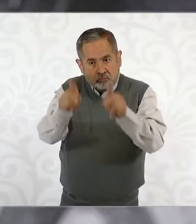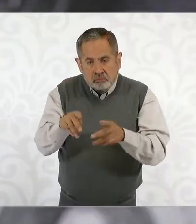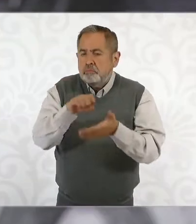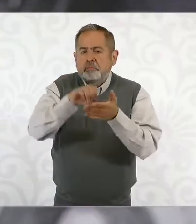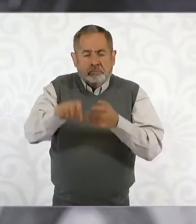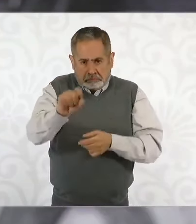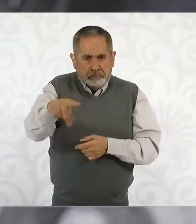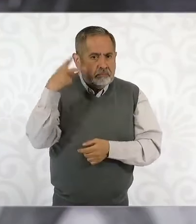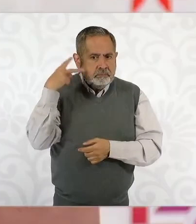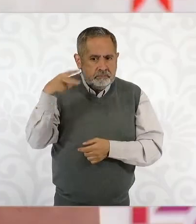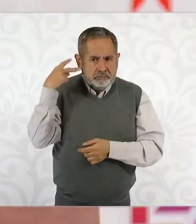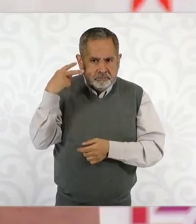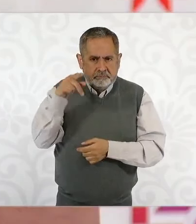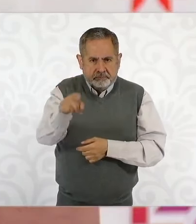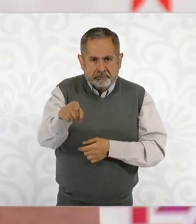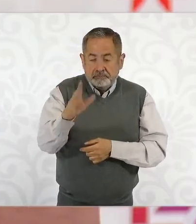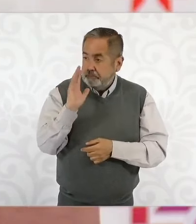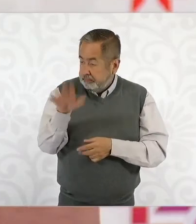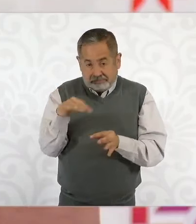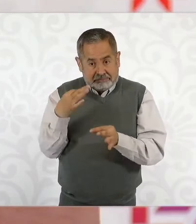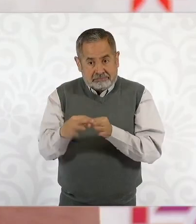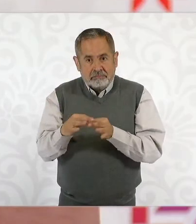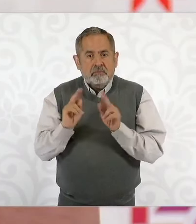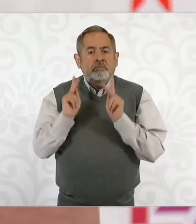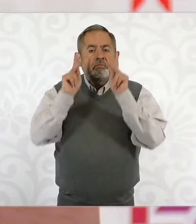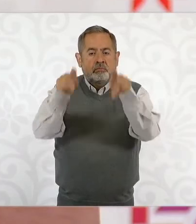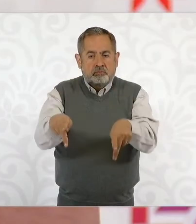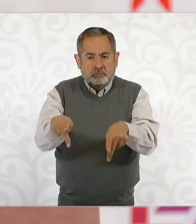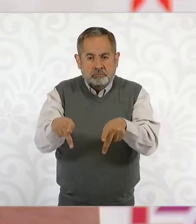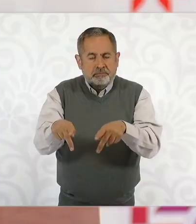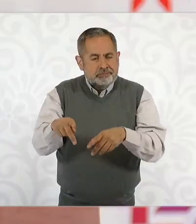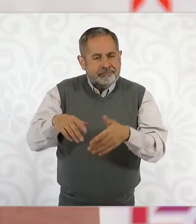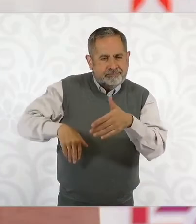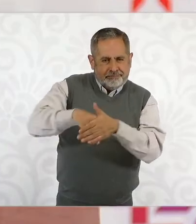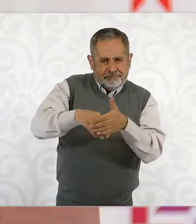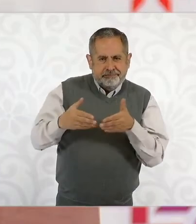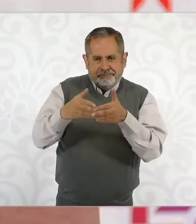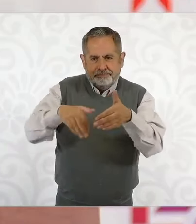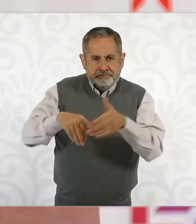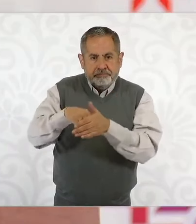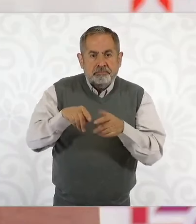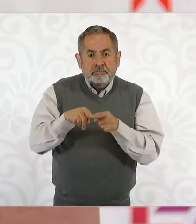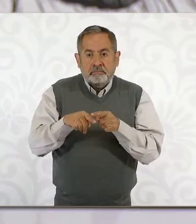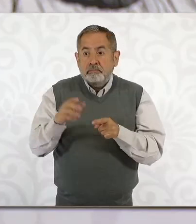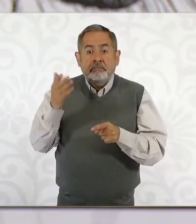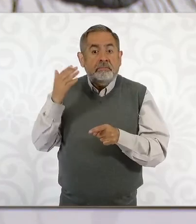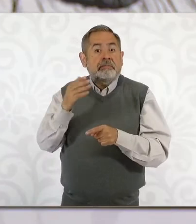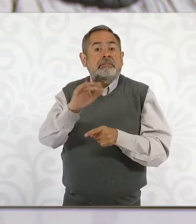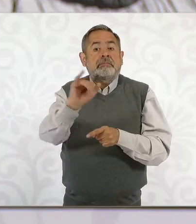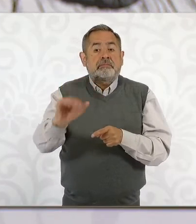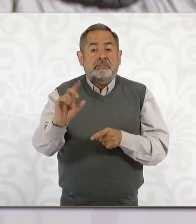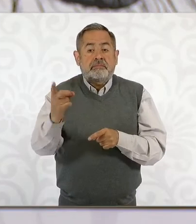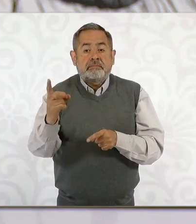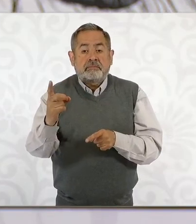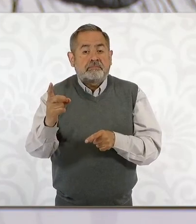en Veracruz ya está listo el puente del puerto de Veracruz, que iba a terminar en diciembre y se adelantó, ya